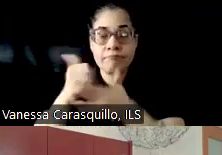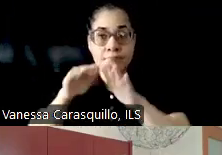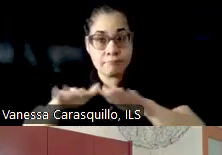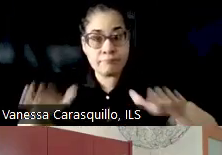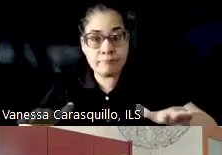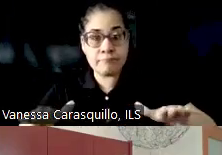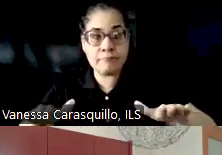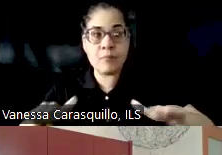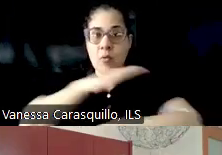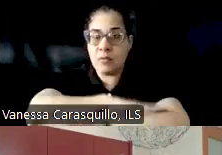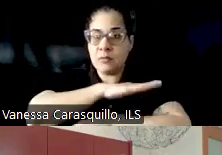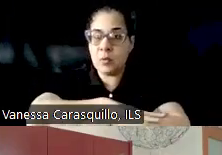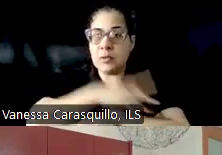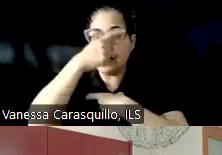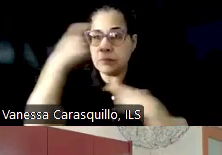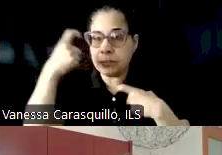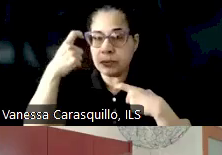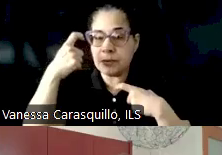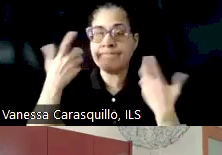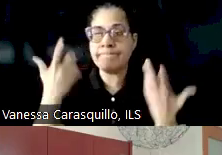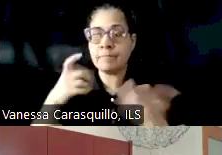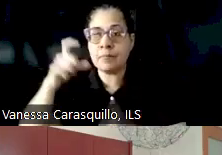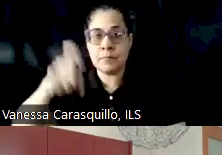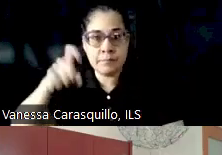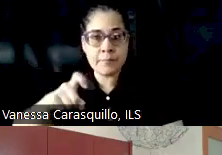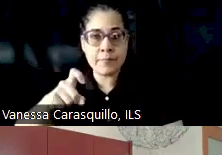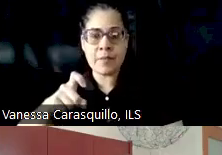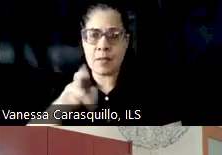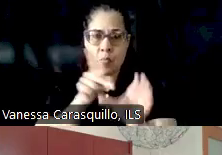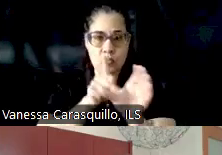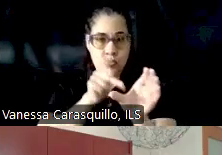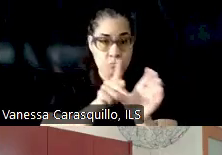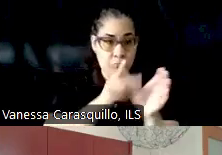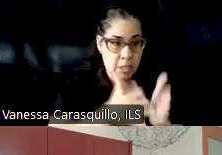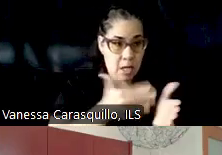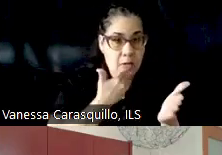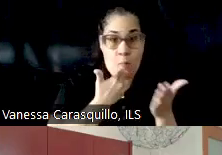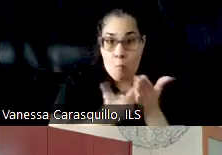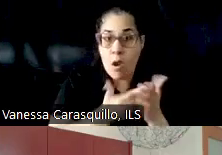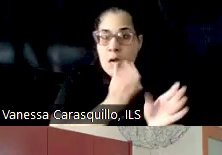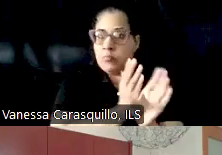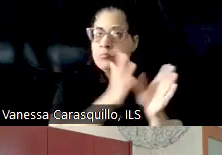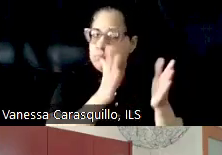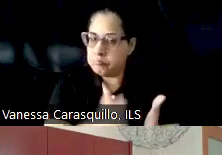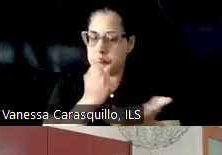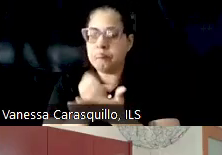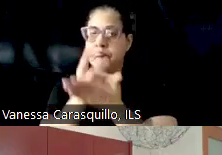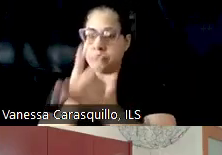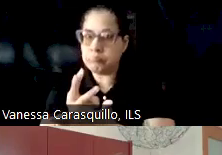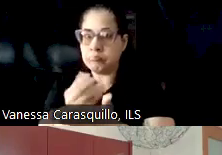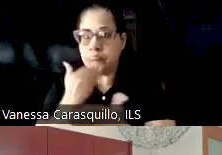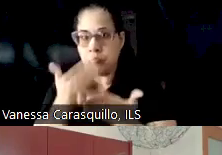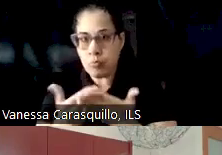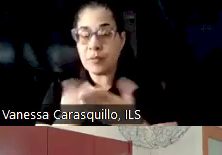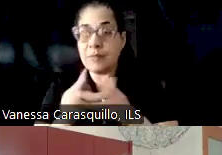de conducta requiere no solamente de un buen psiquiatra, un buen psicólogo, un buen trabajador social, un buen maestro, no, bueno, es